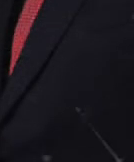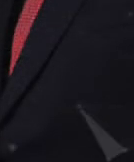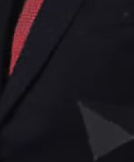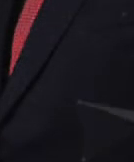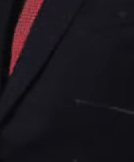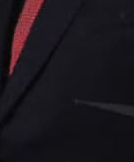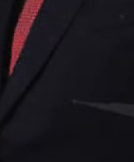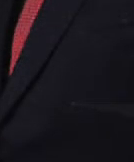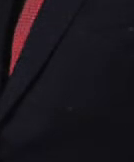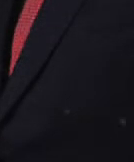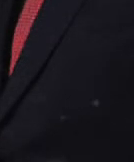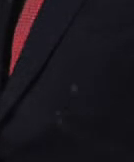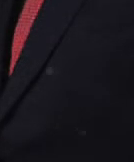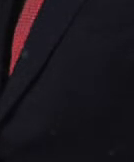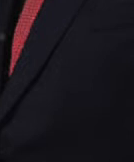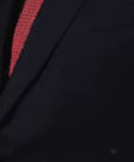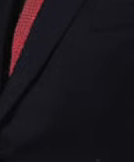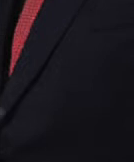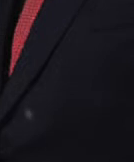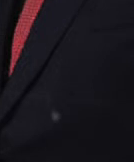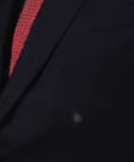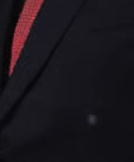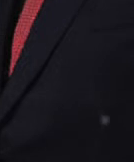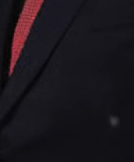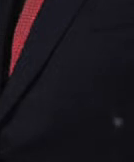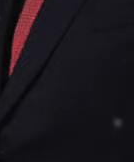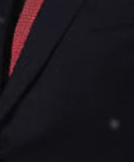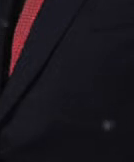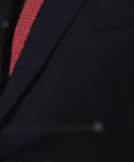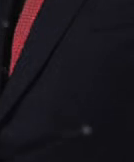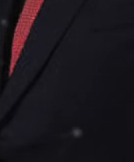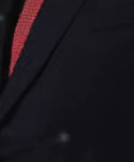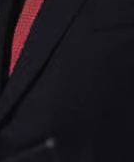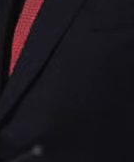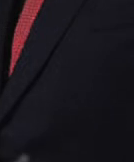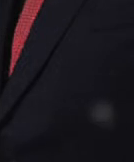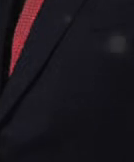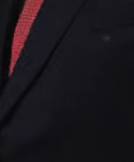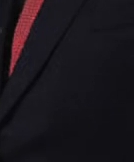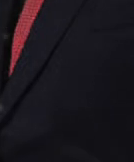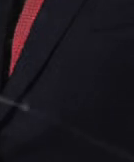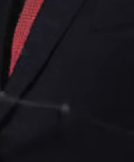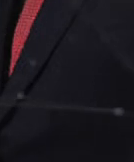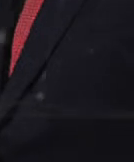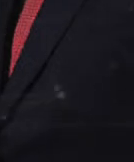ya estás informado no olvides darle like a este vídeo comparte y suscríbete a escuchar diario